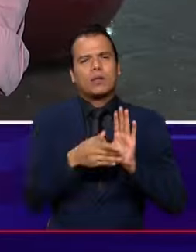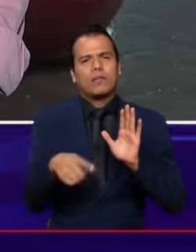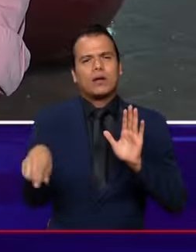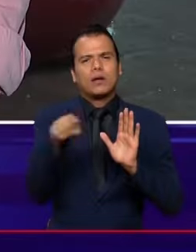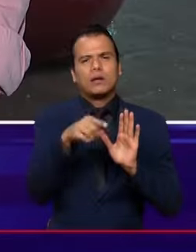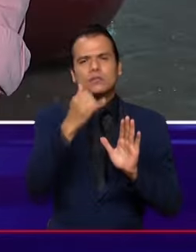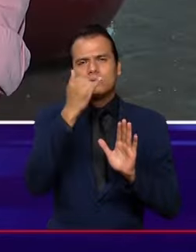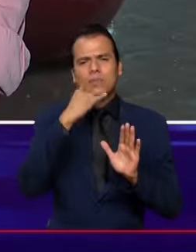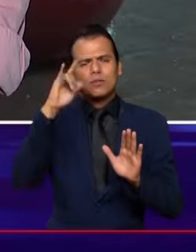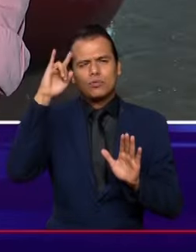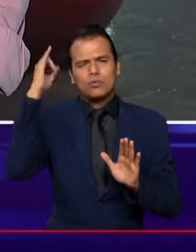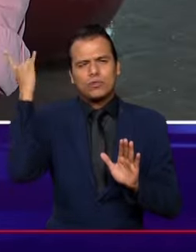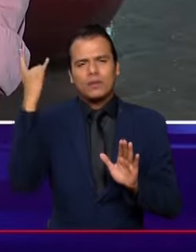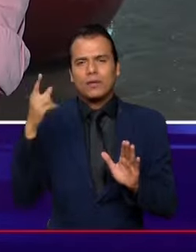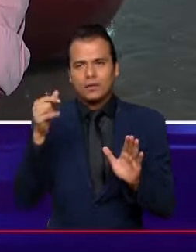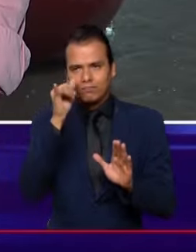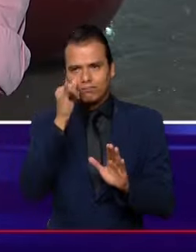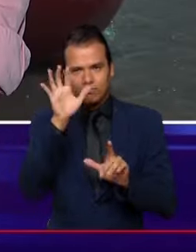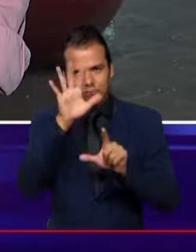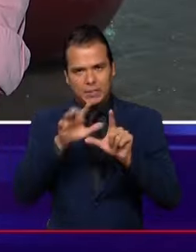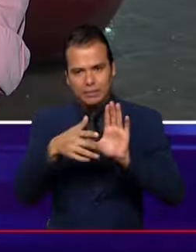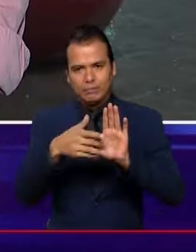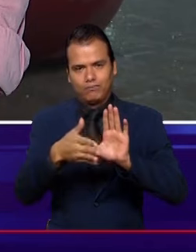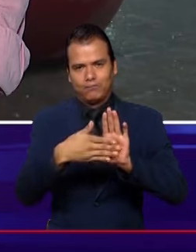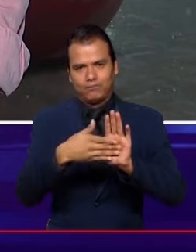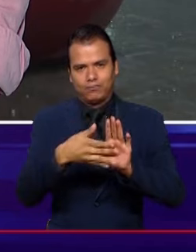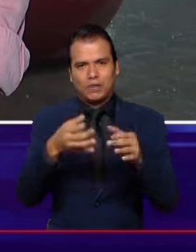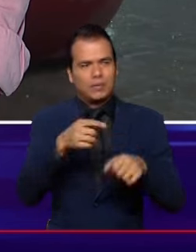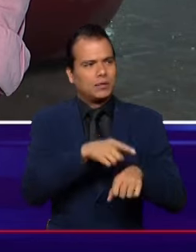la policía realizó esta investigación?